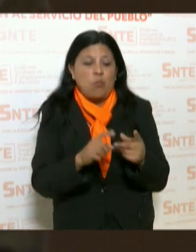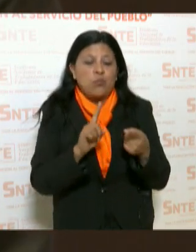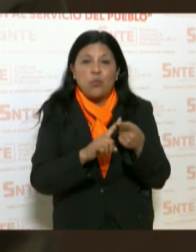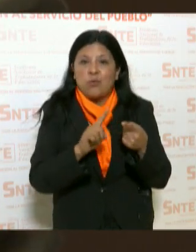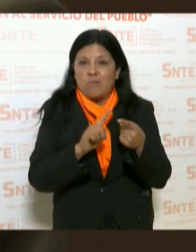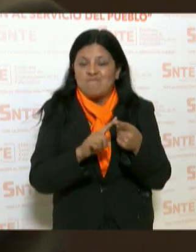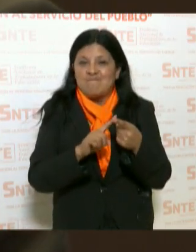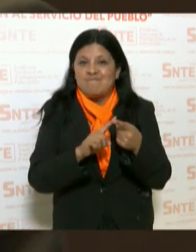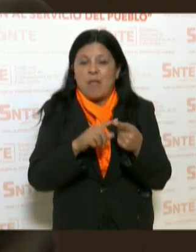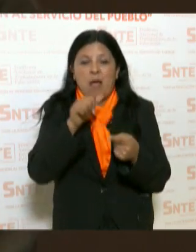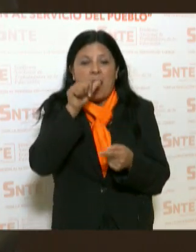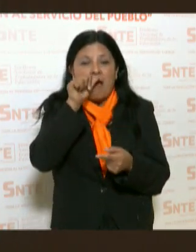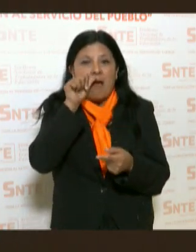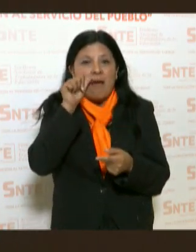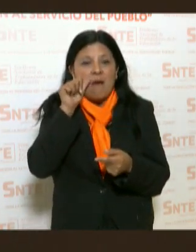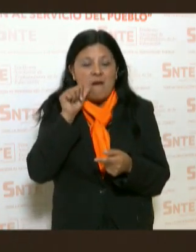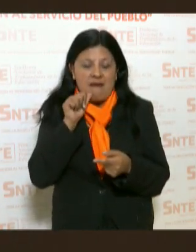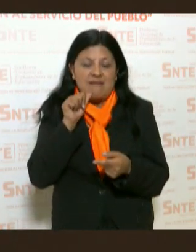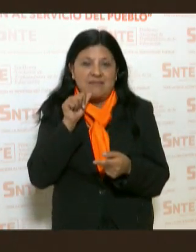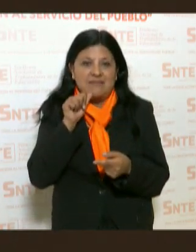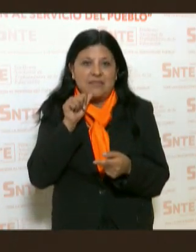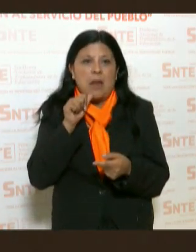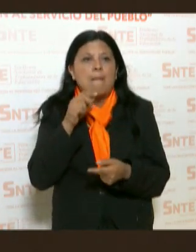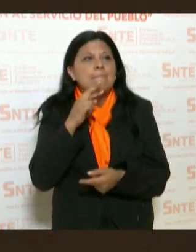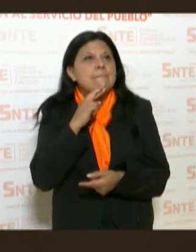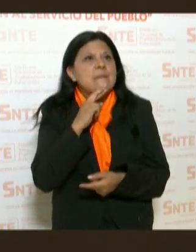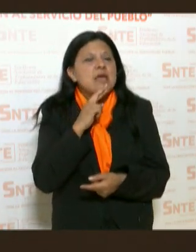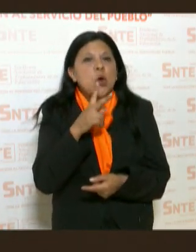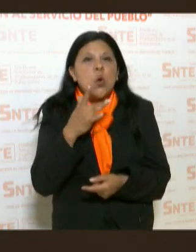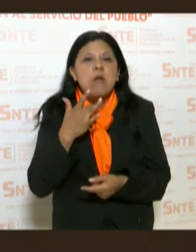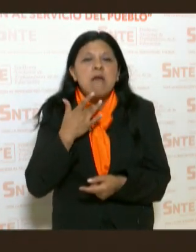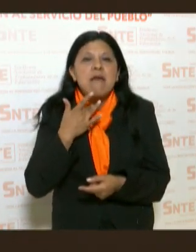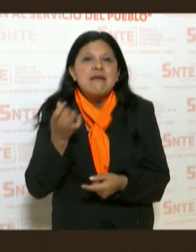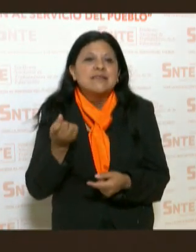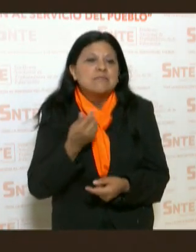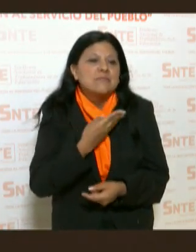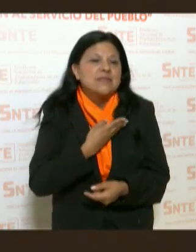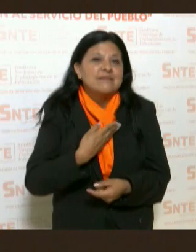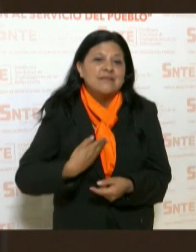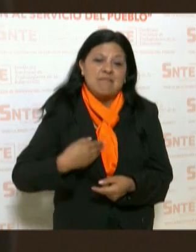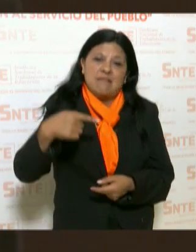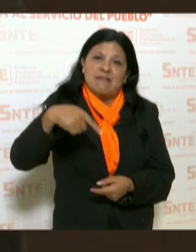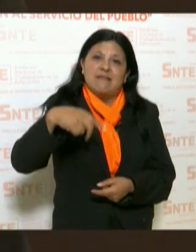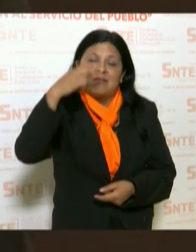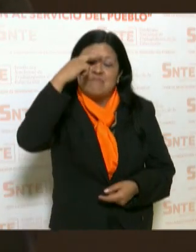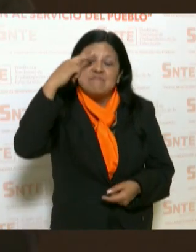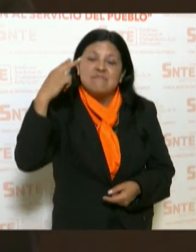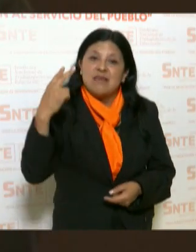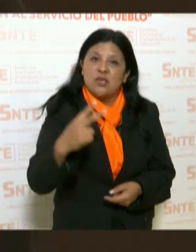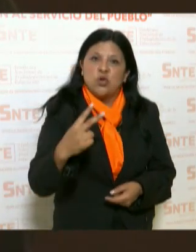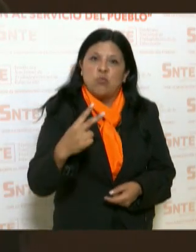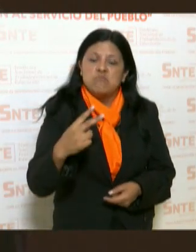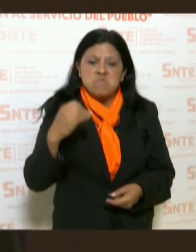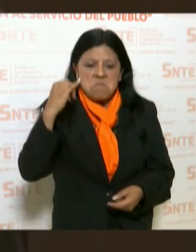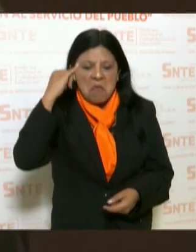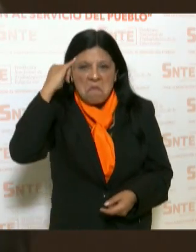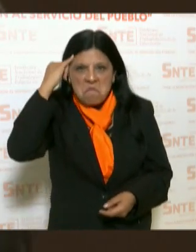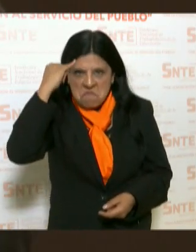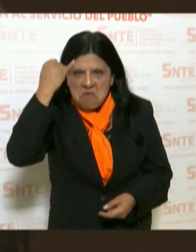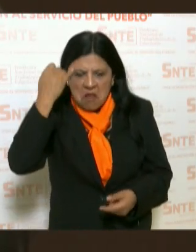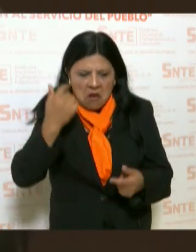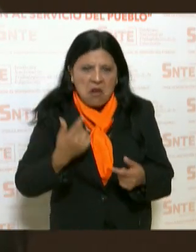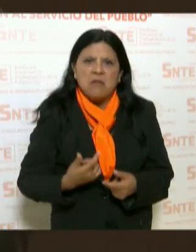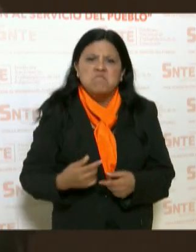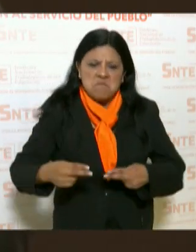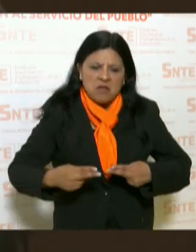Juárez, que es el mejor presidente que ha habido en México, un indígena zapoteco